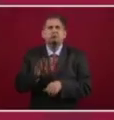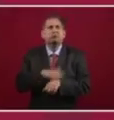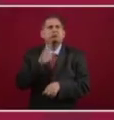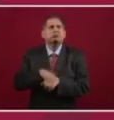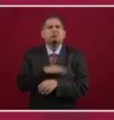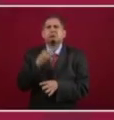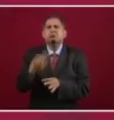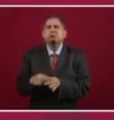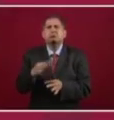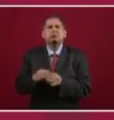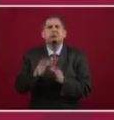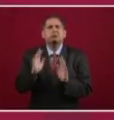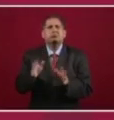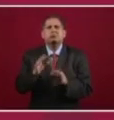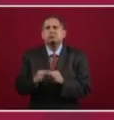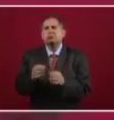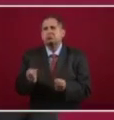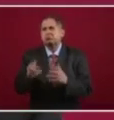cumplidos,